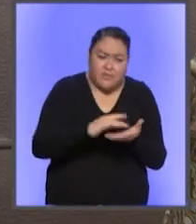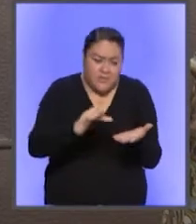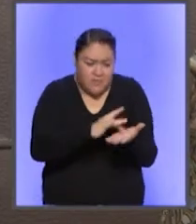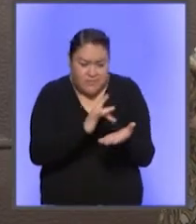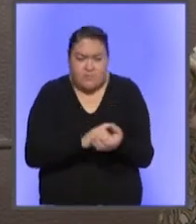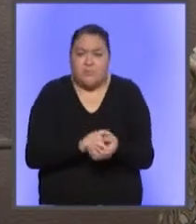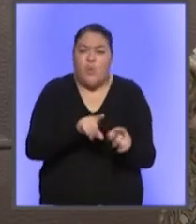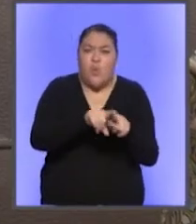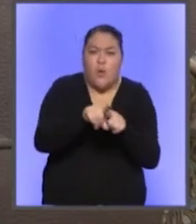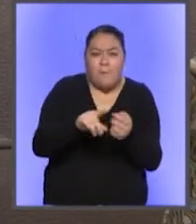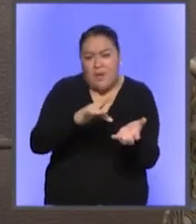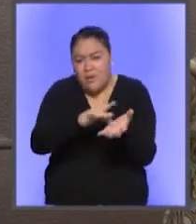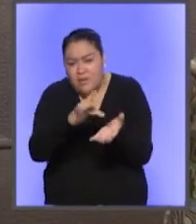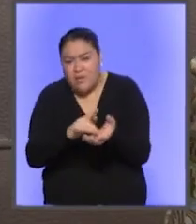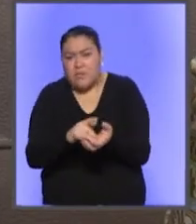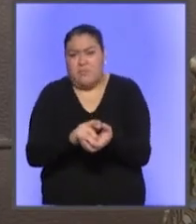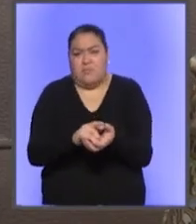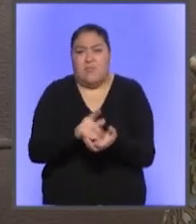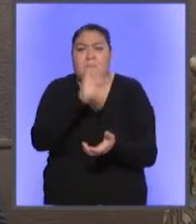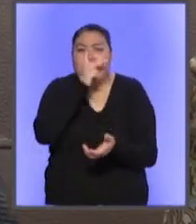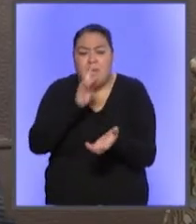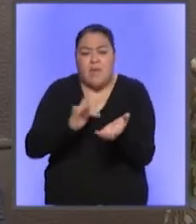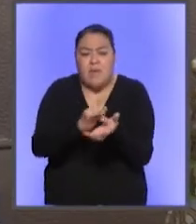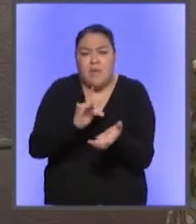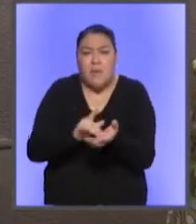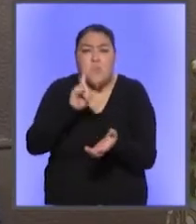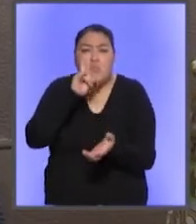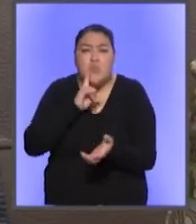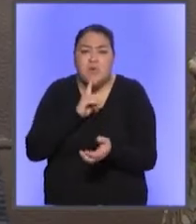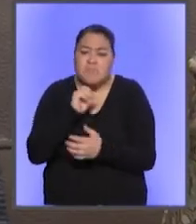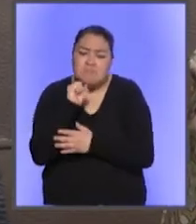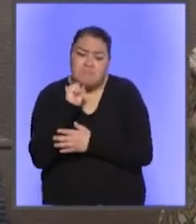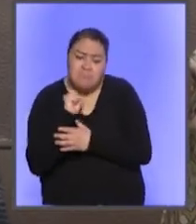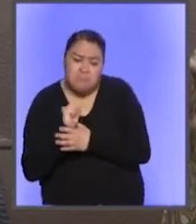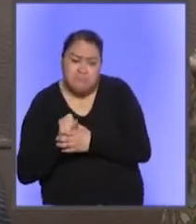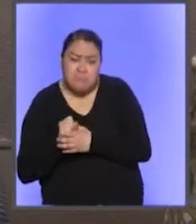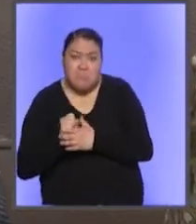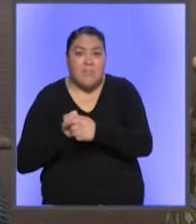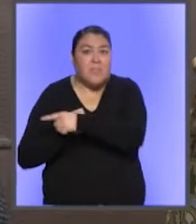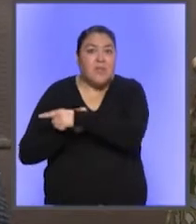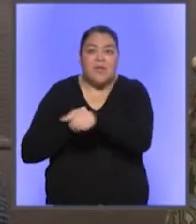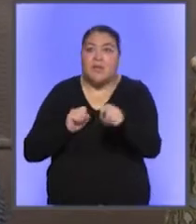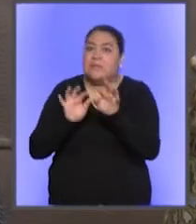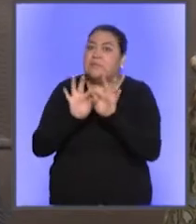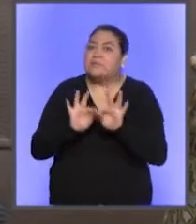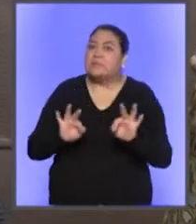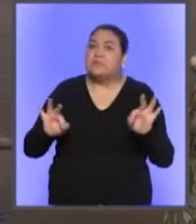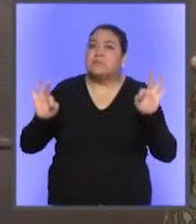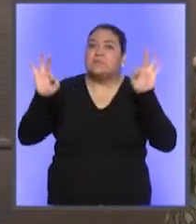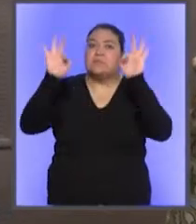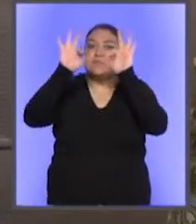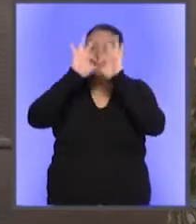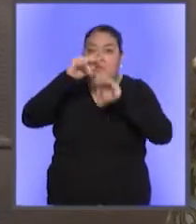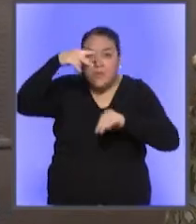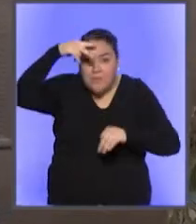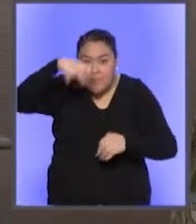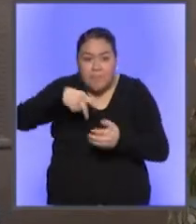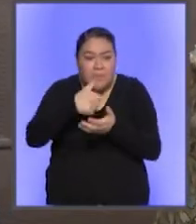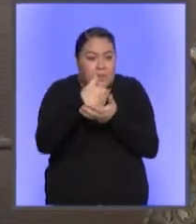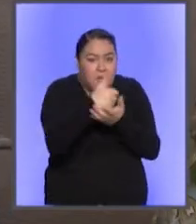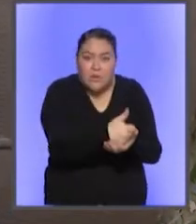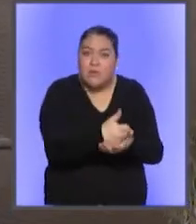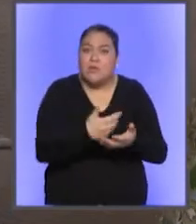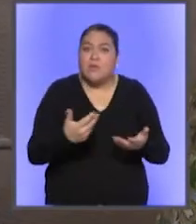al esposo le apoyan al papá Le apoyan al hermano pero es invisible ellas mismas no se dan cuenta el papel tan importante que están jugando